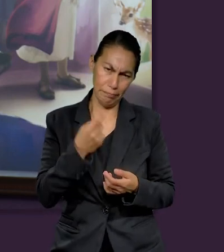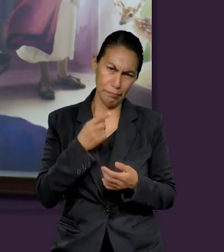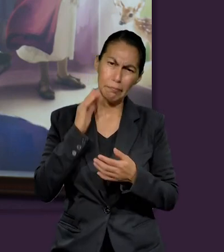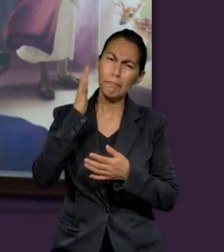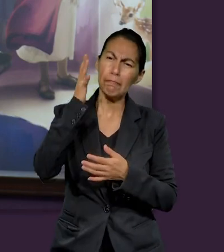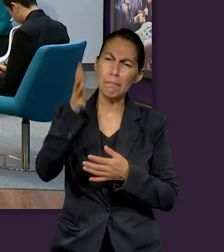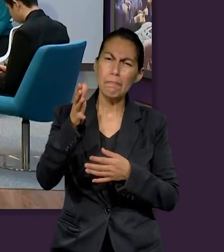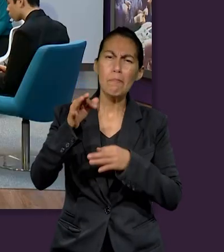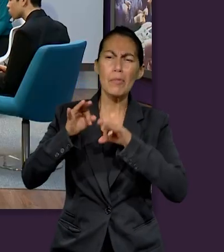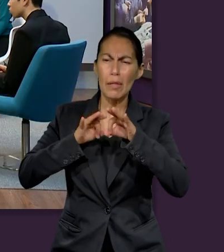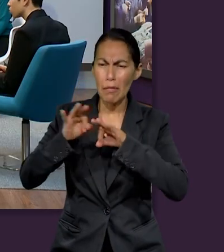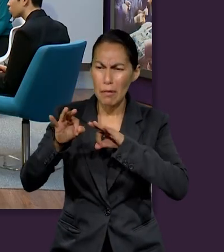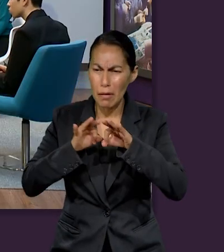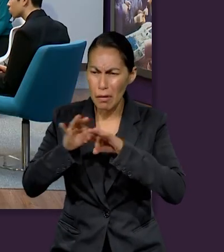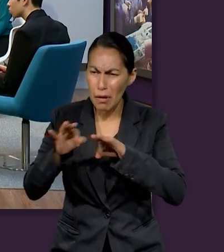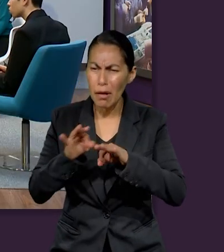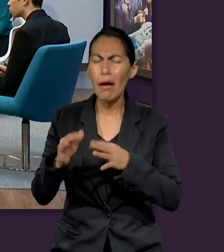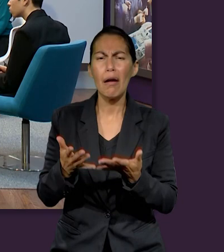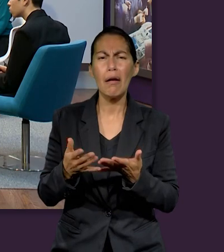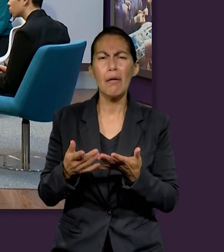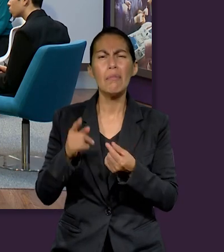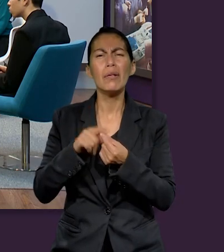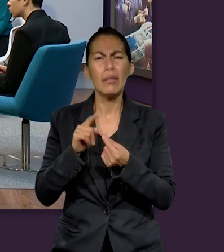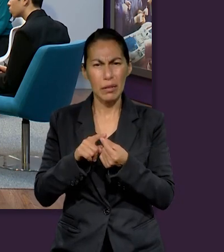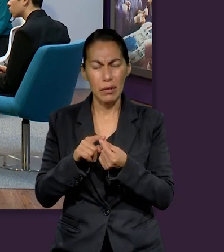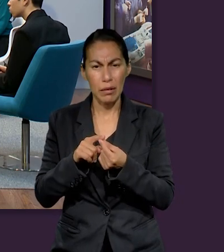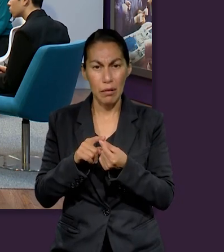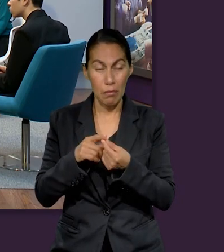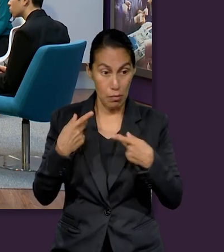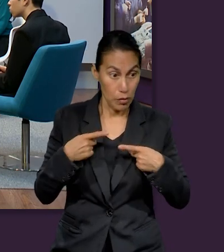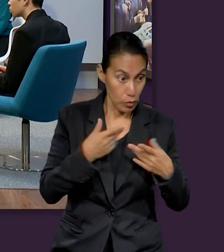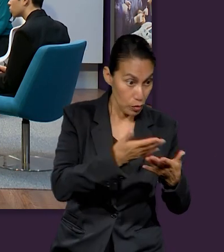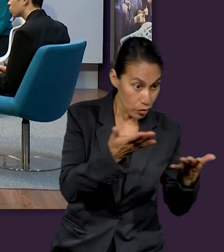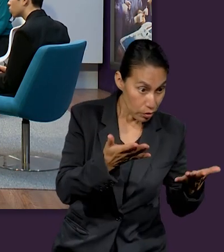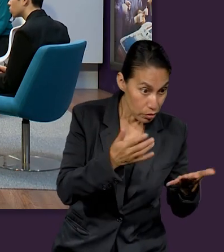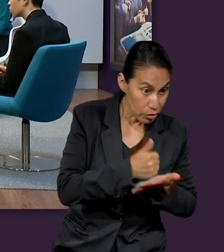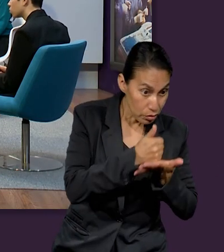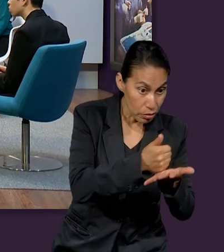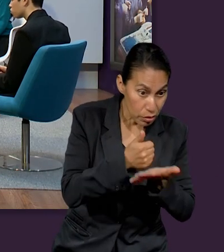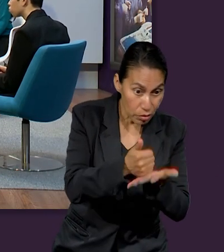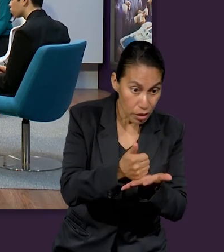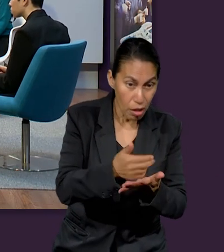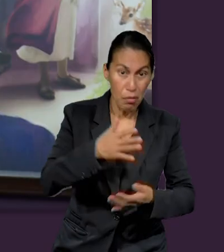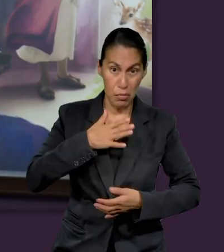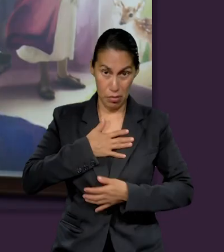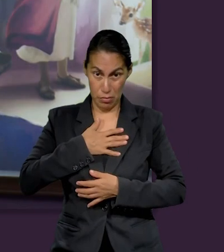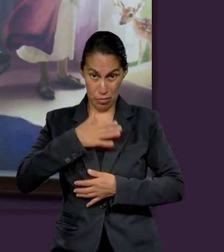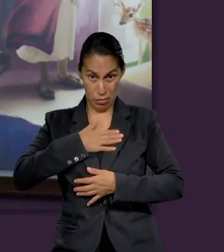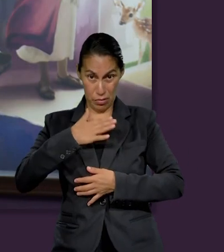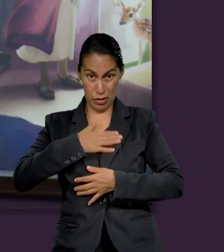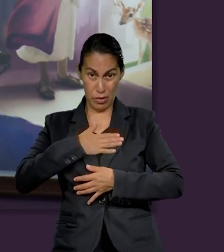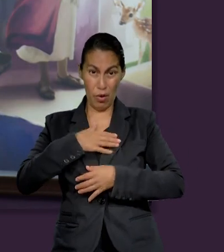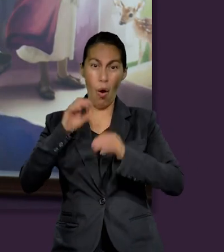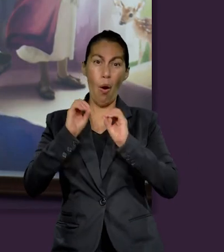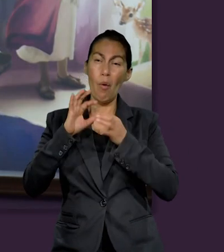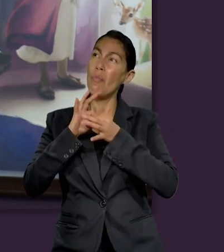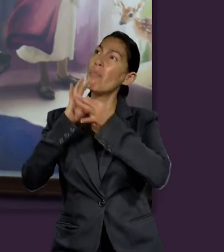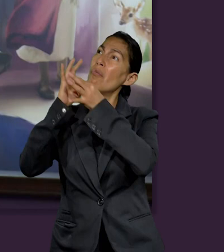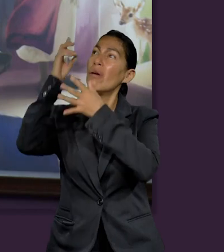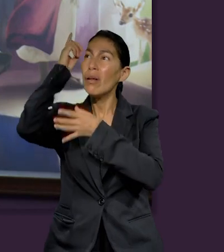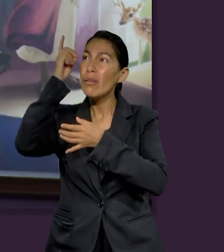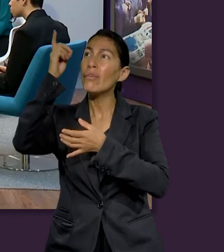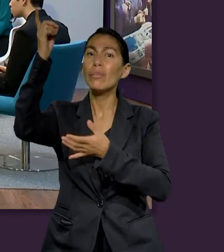también debemos de irlo ya planificarlo nosotros a futuro para quienes vamos a estar trabajando para los hombres o para